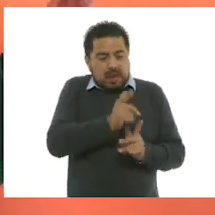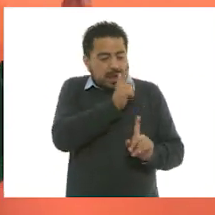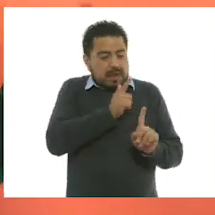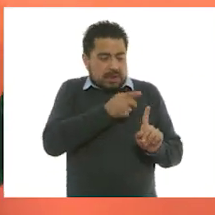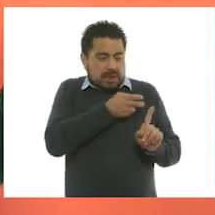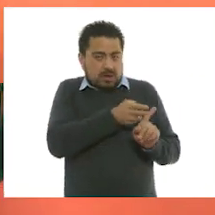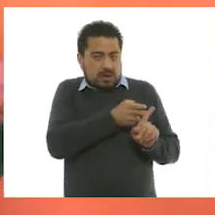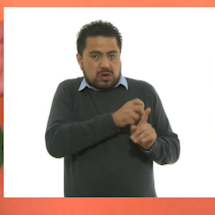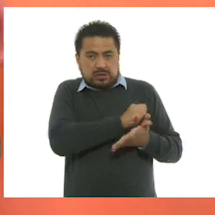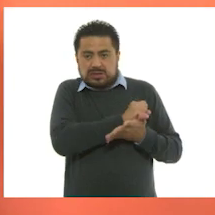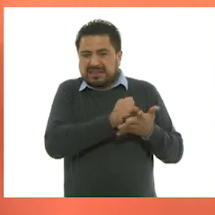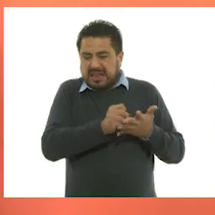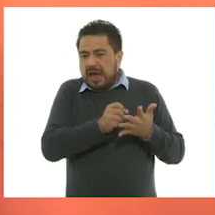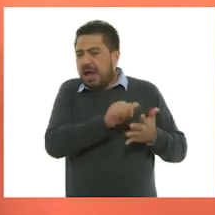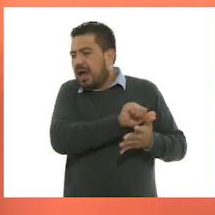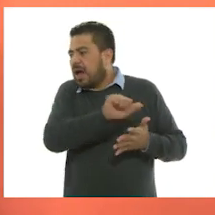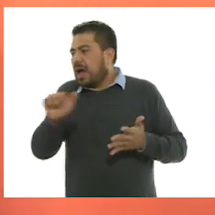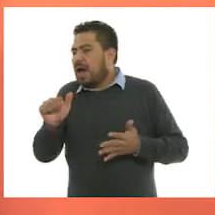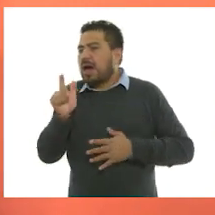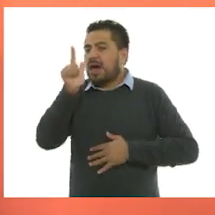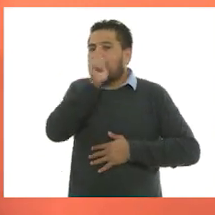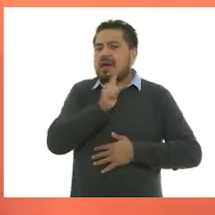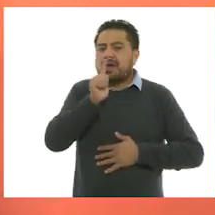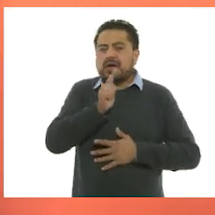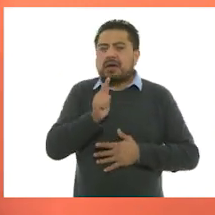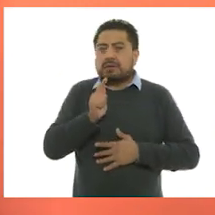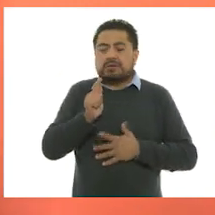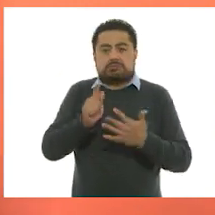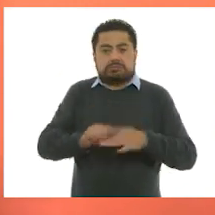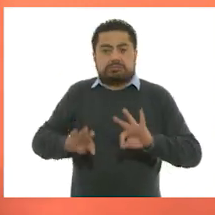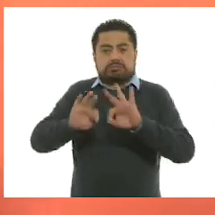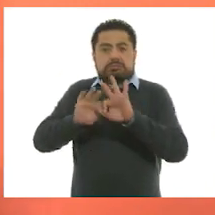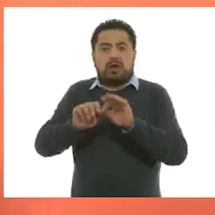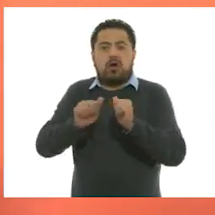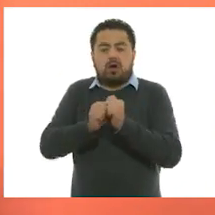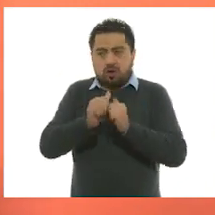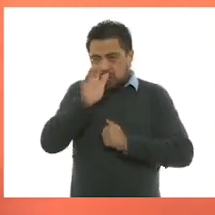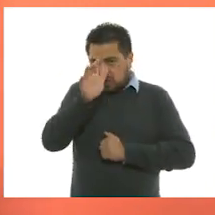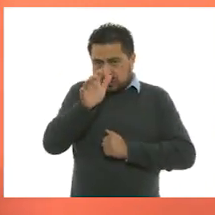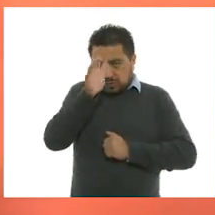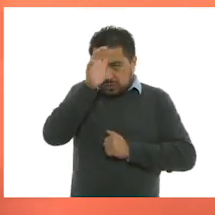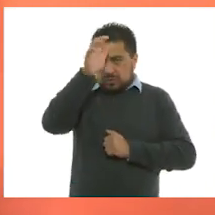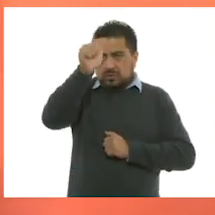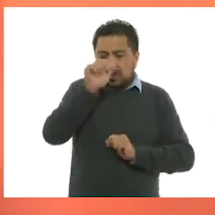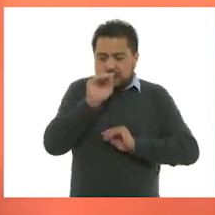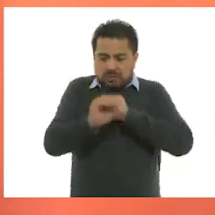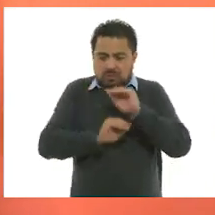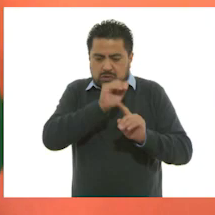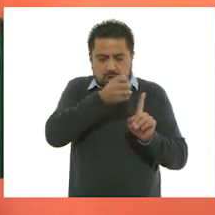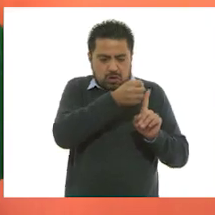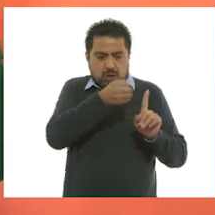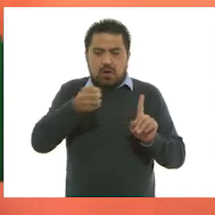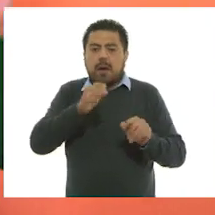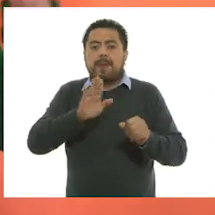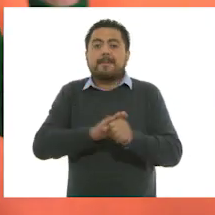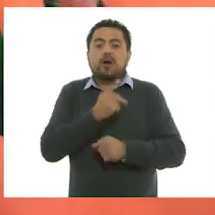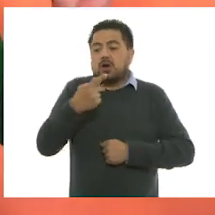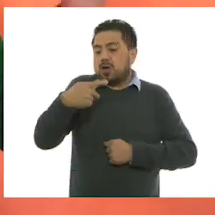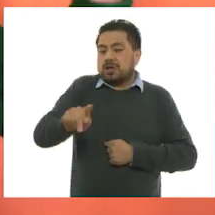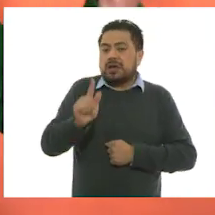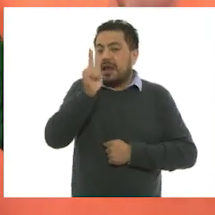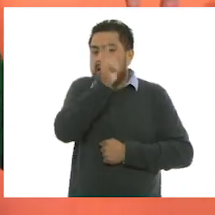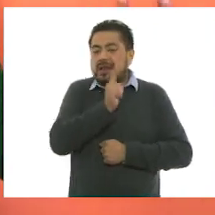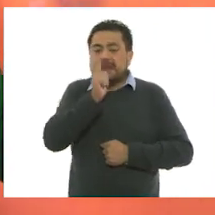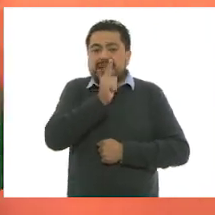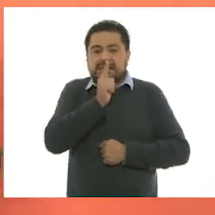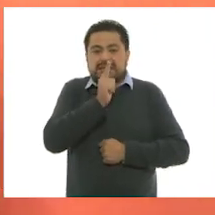lenguaje simbólico a un lenguaje significativo, conceptual y estructurado, porque su lenguaje de